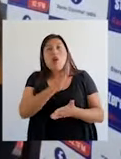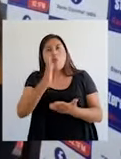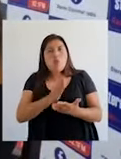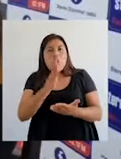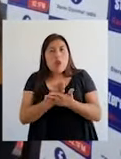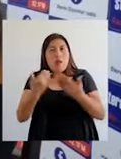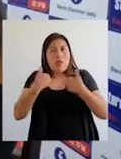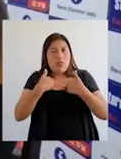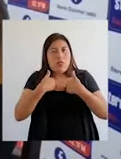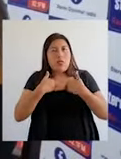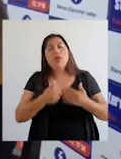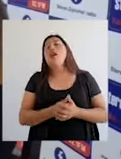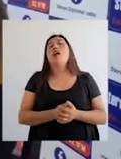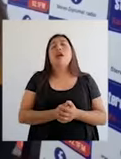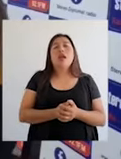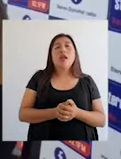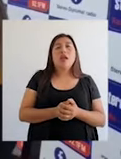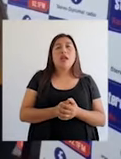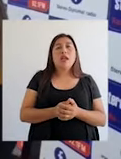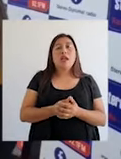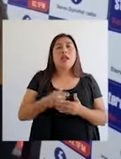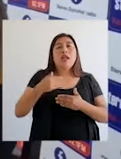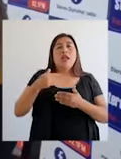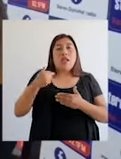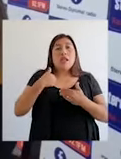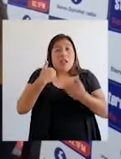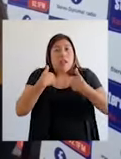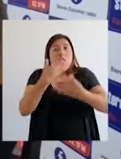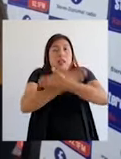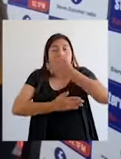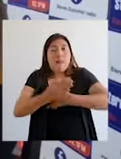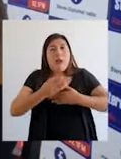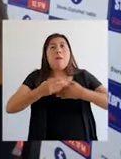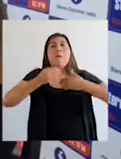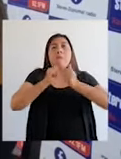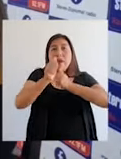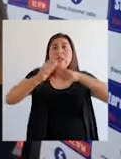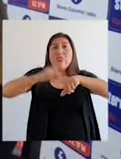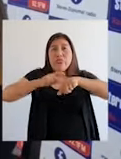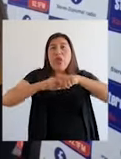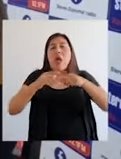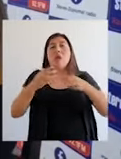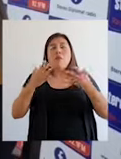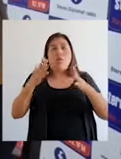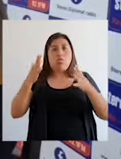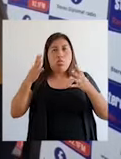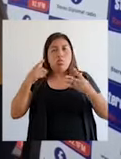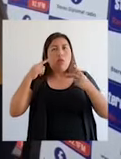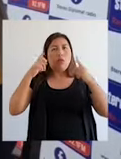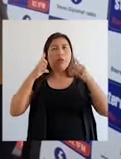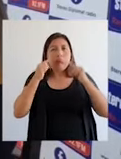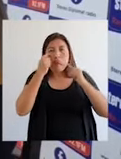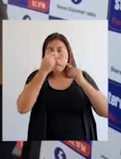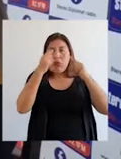un problema congénito, pero como dice su nombre, la degeneración va acelerándose. Y uno inicialmente cree que como cualquier